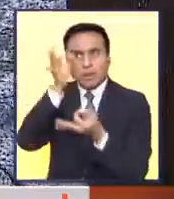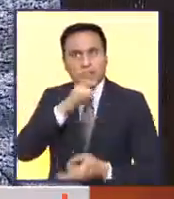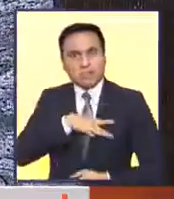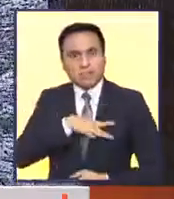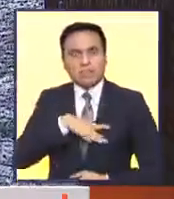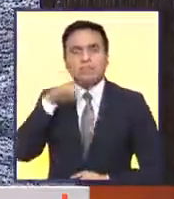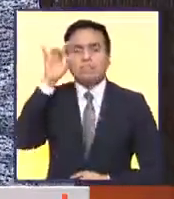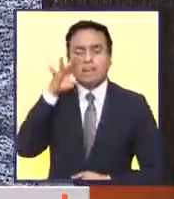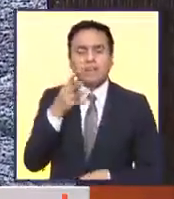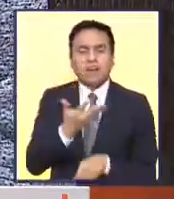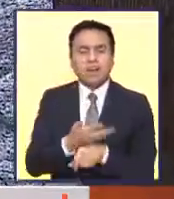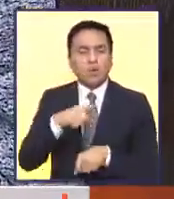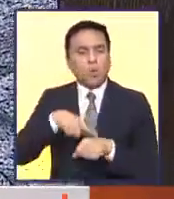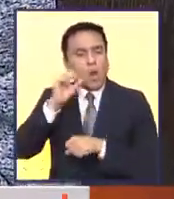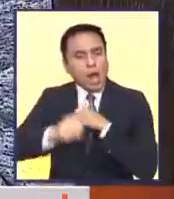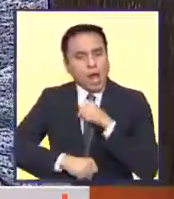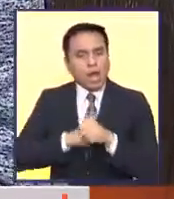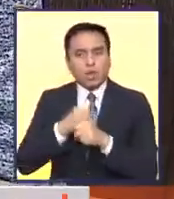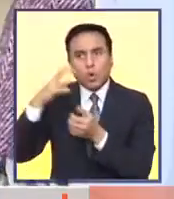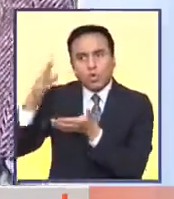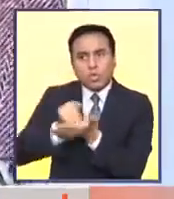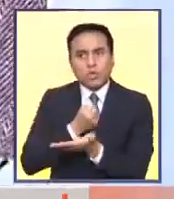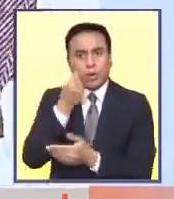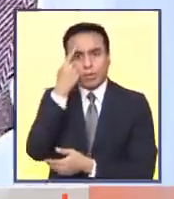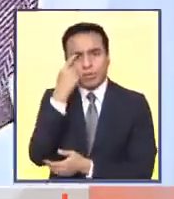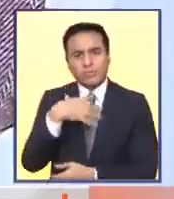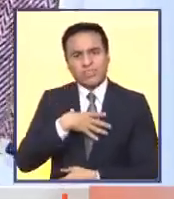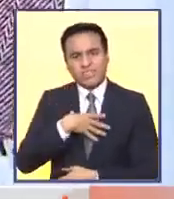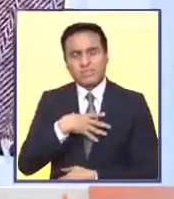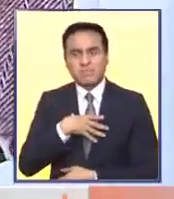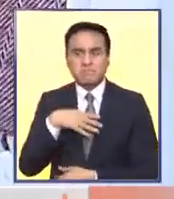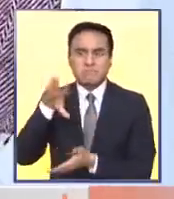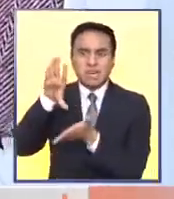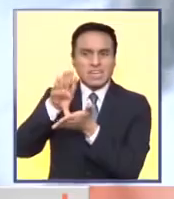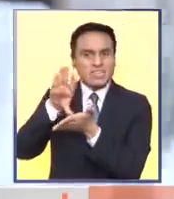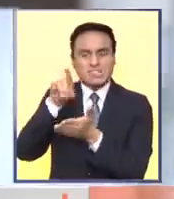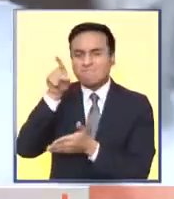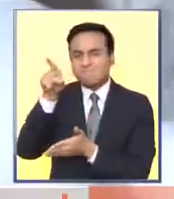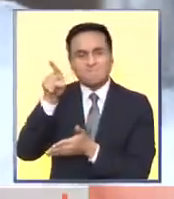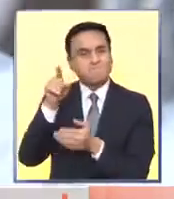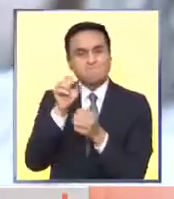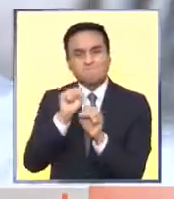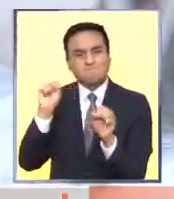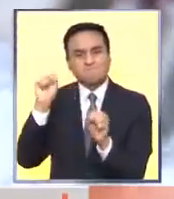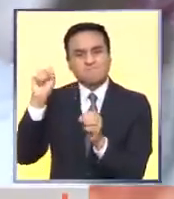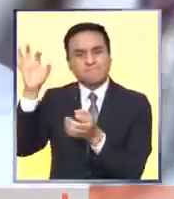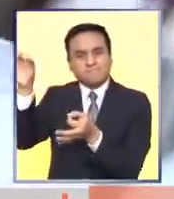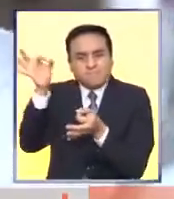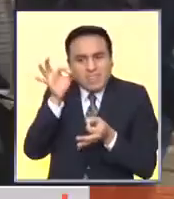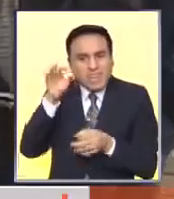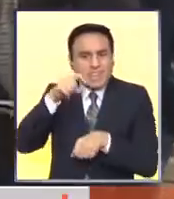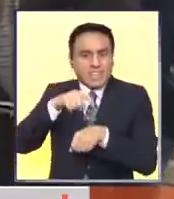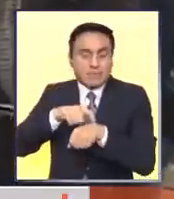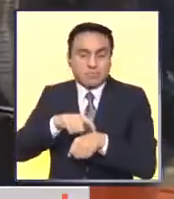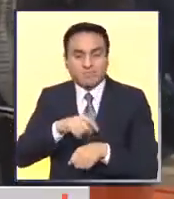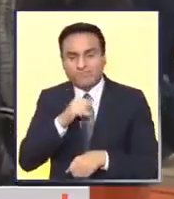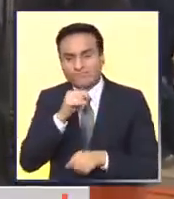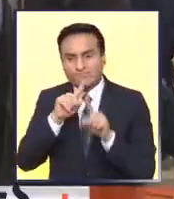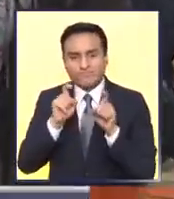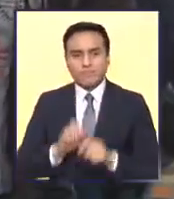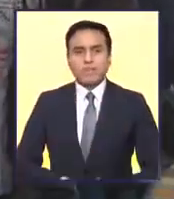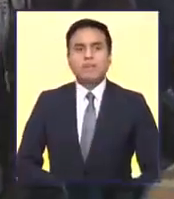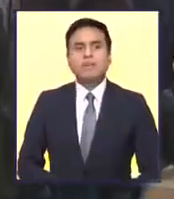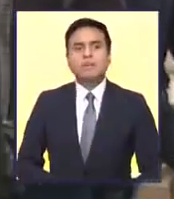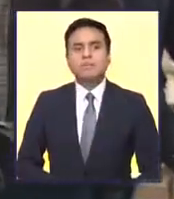que todavía tienen un año para conseguirlo, pero temen que en su país no tengan la capacidad de enviarlo a tiempo. Me gusta